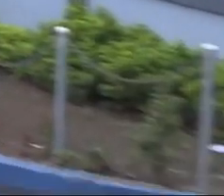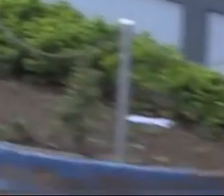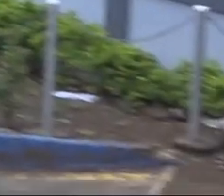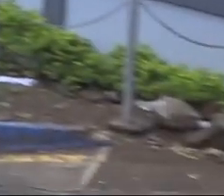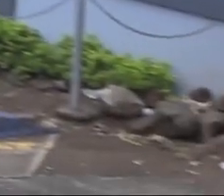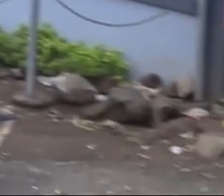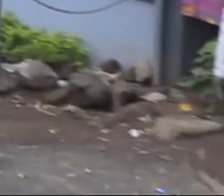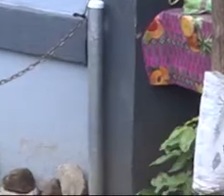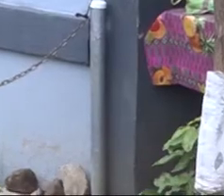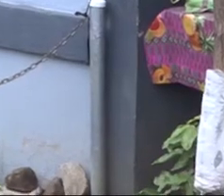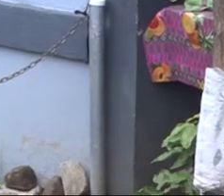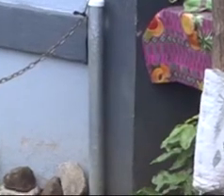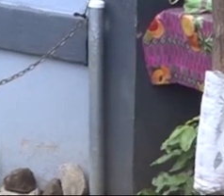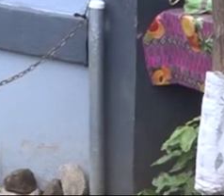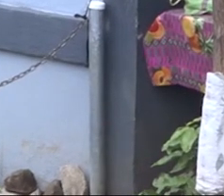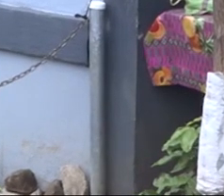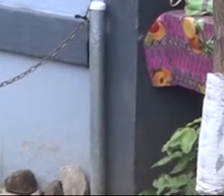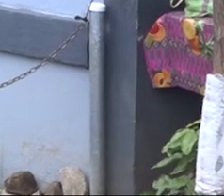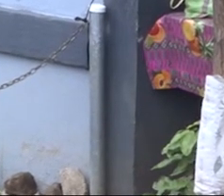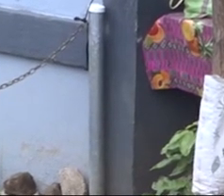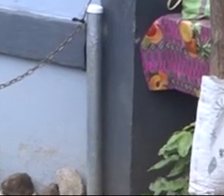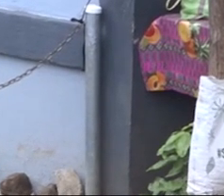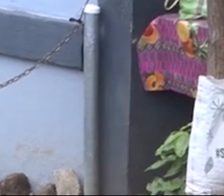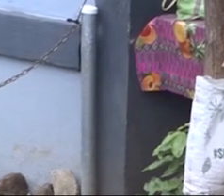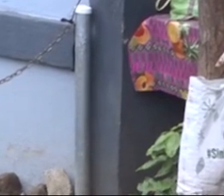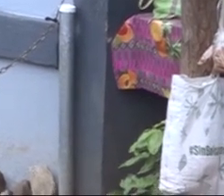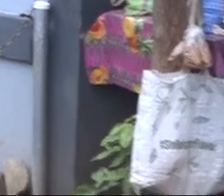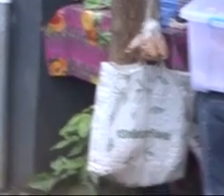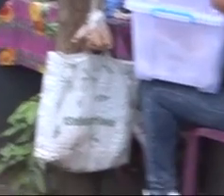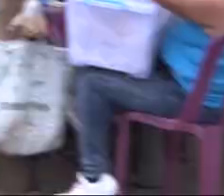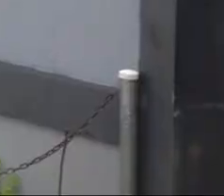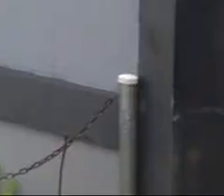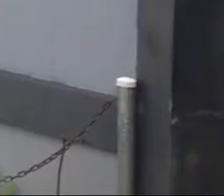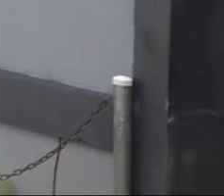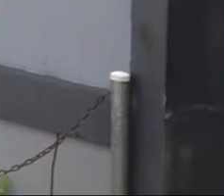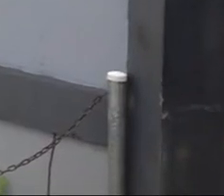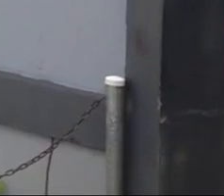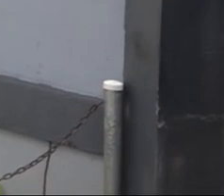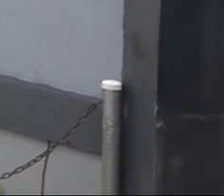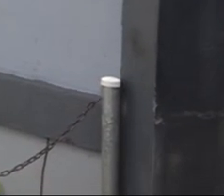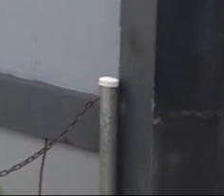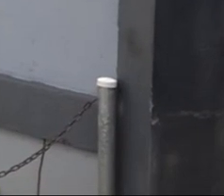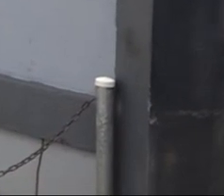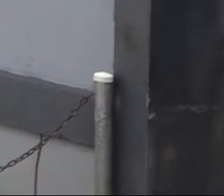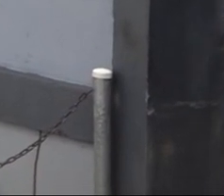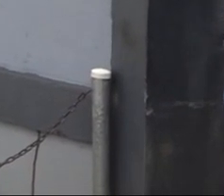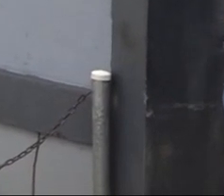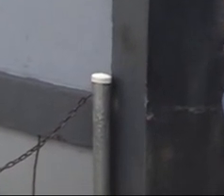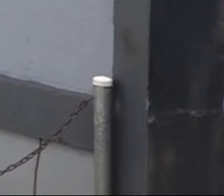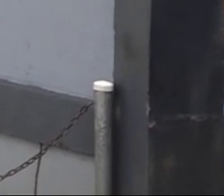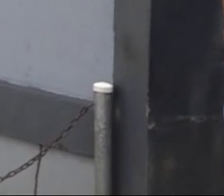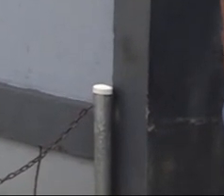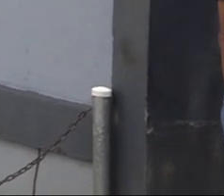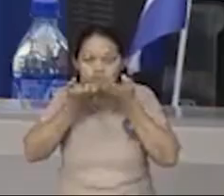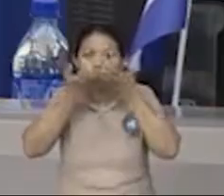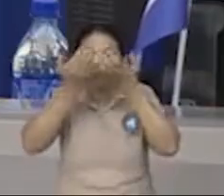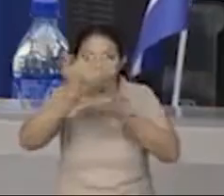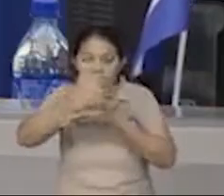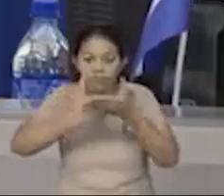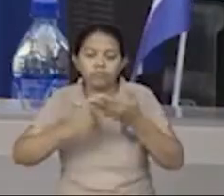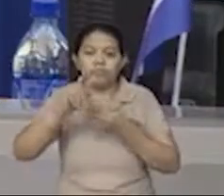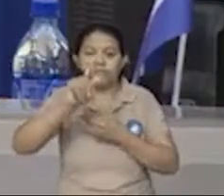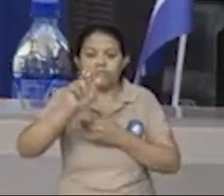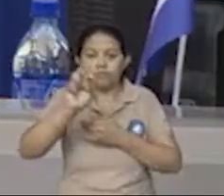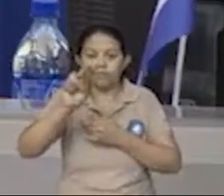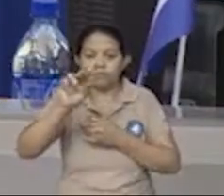Carrera Judicial como un organismo de la Corte Suprema de Justicia al que se le confiere autonomía